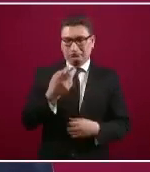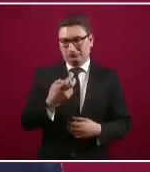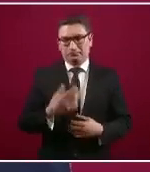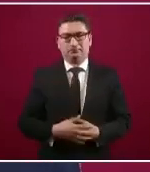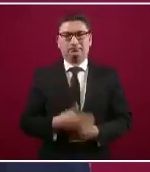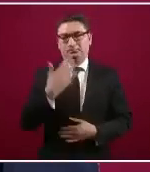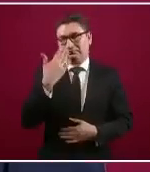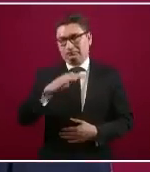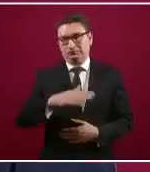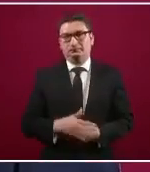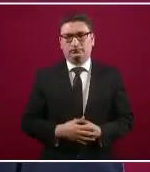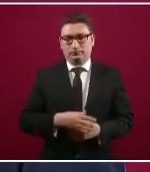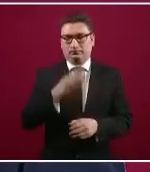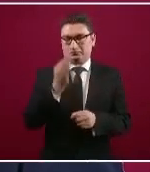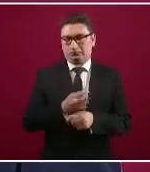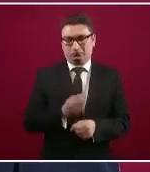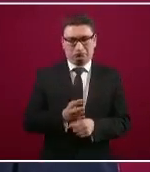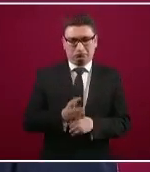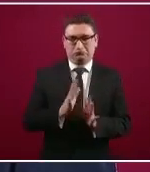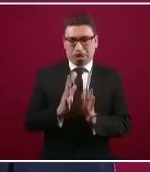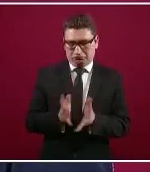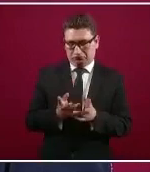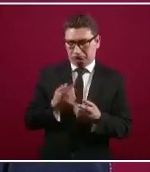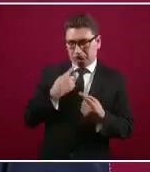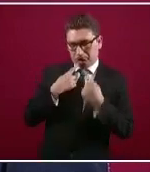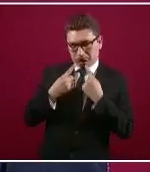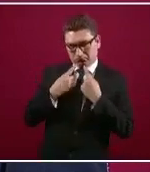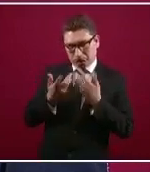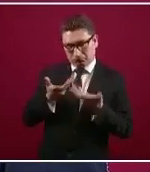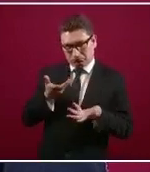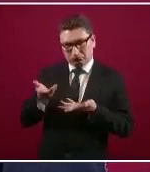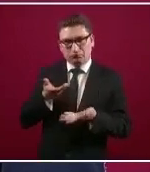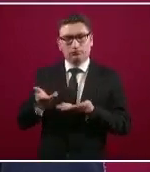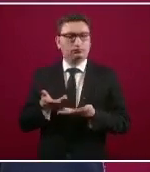está hablando con